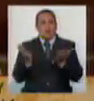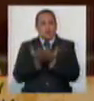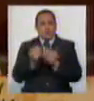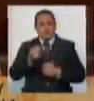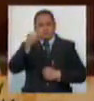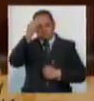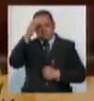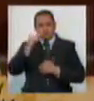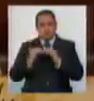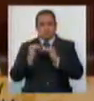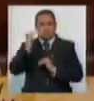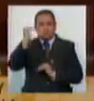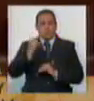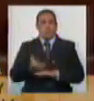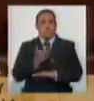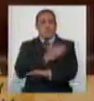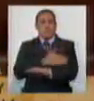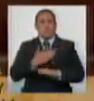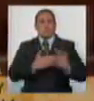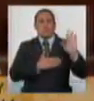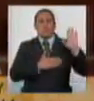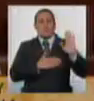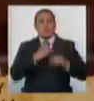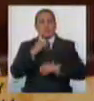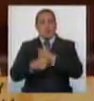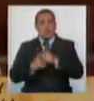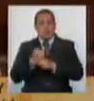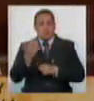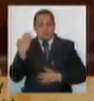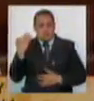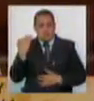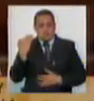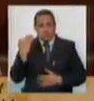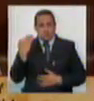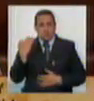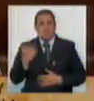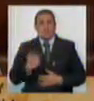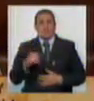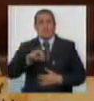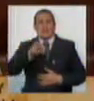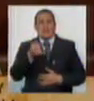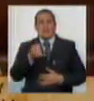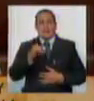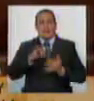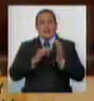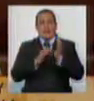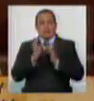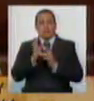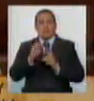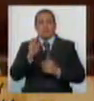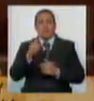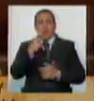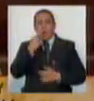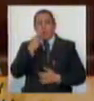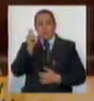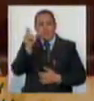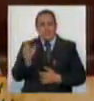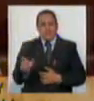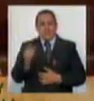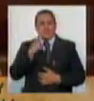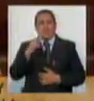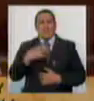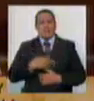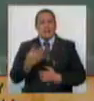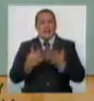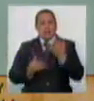rendimiento, como prometí en mi discurso el año pasado. Jesús Raúl Caparachín, de Huancayo, es un joven